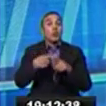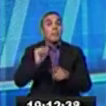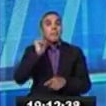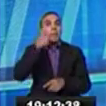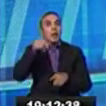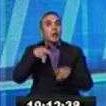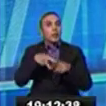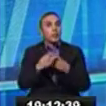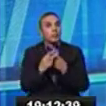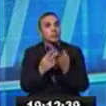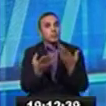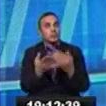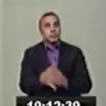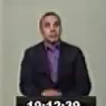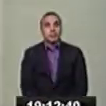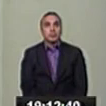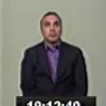mañana.